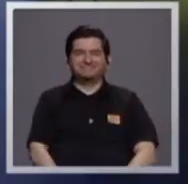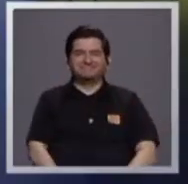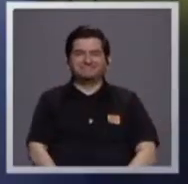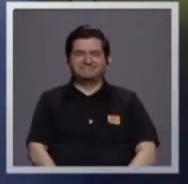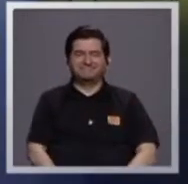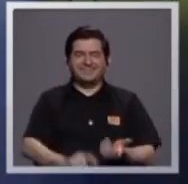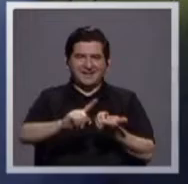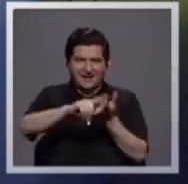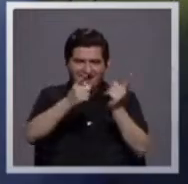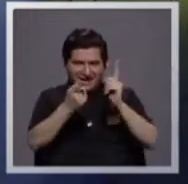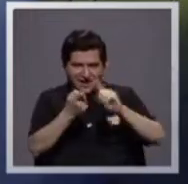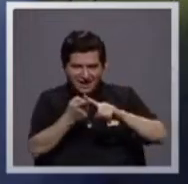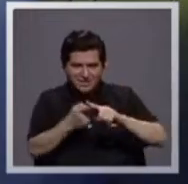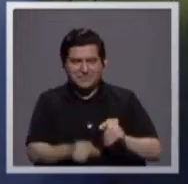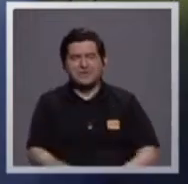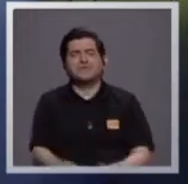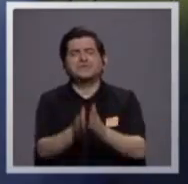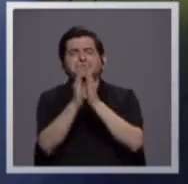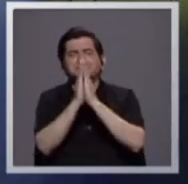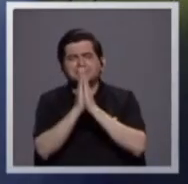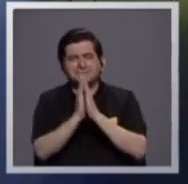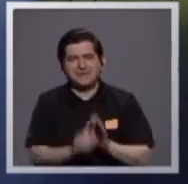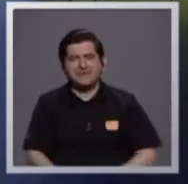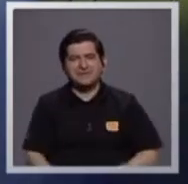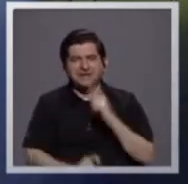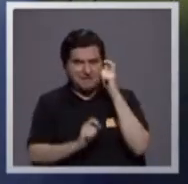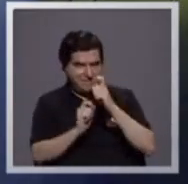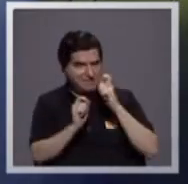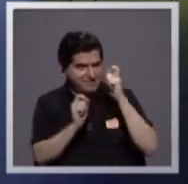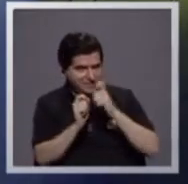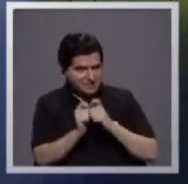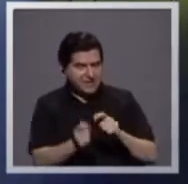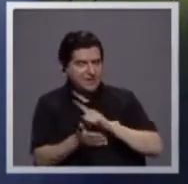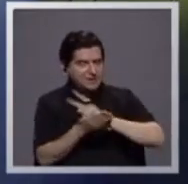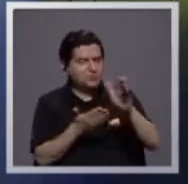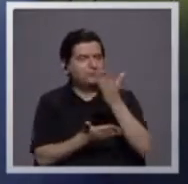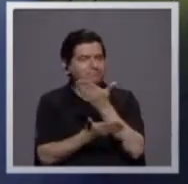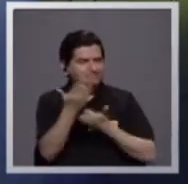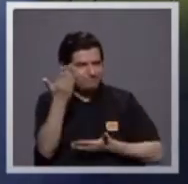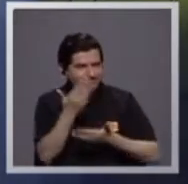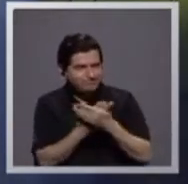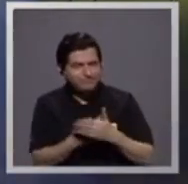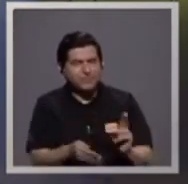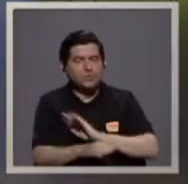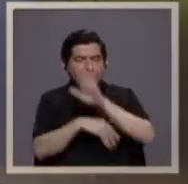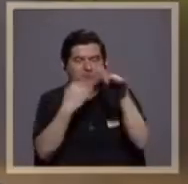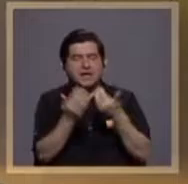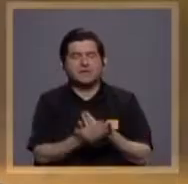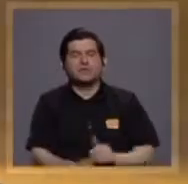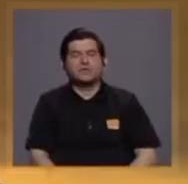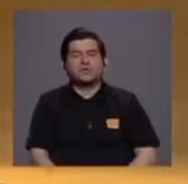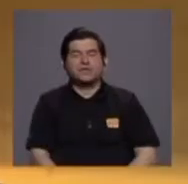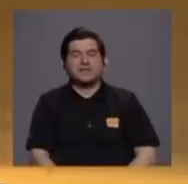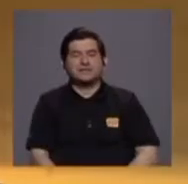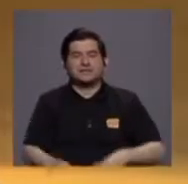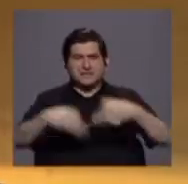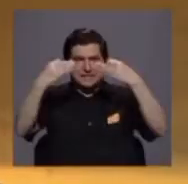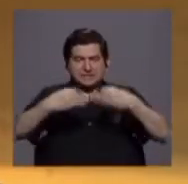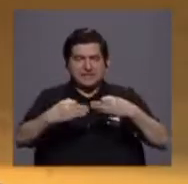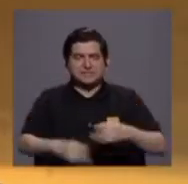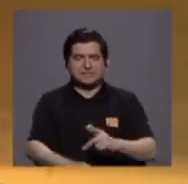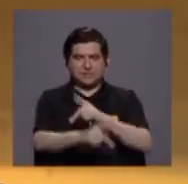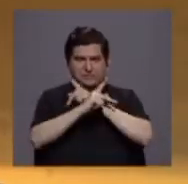A las amigas y amigos les pedimos que precisamente que se laven las manos, que usen todas las medidas de precaución